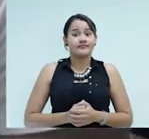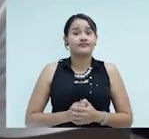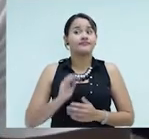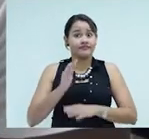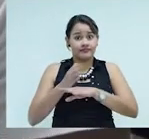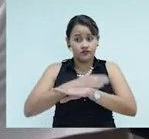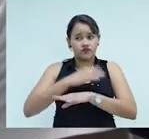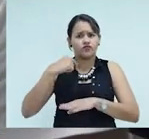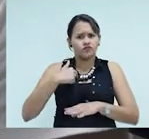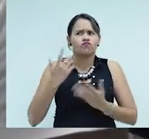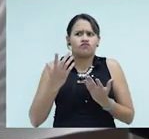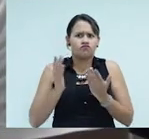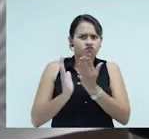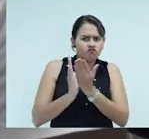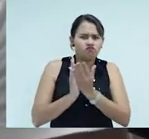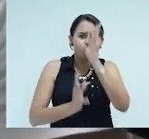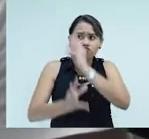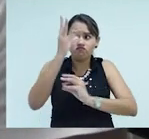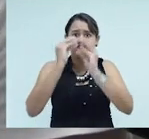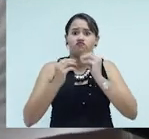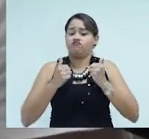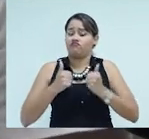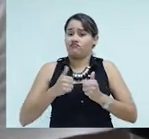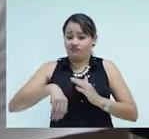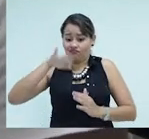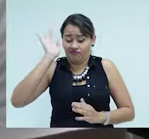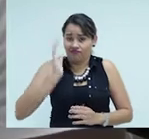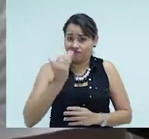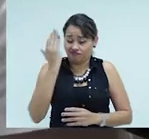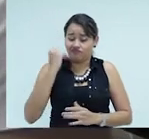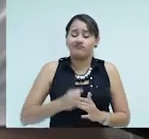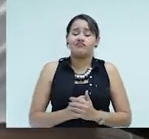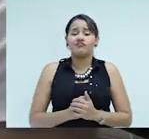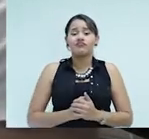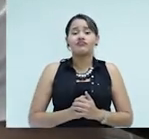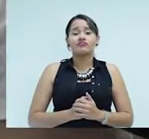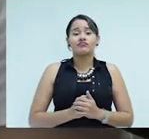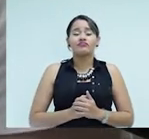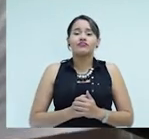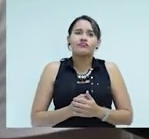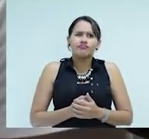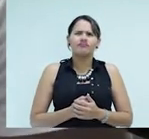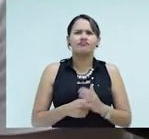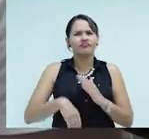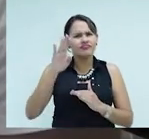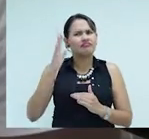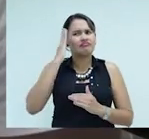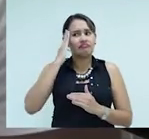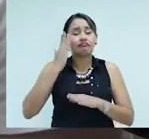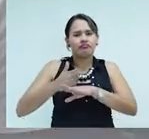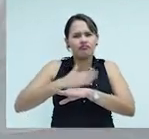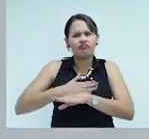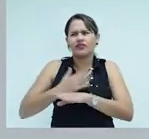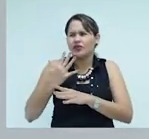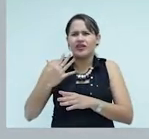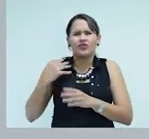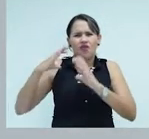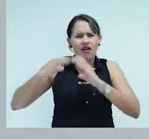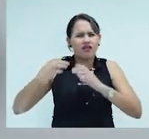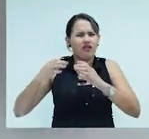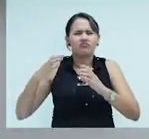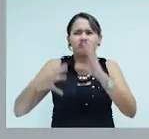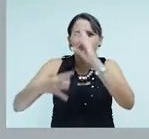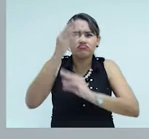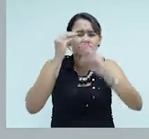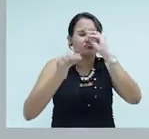La preparación académica viene de todos los estudios que tú has tenido ya.